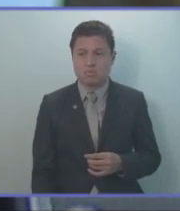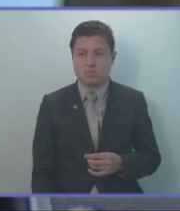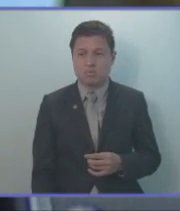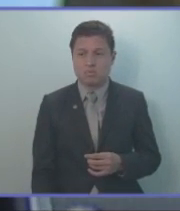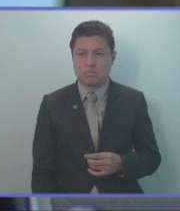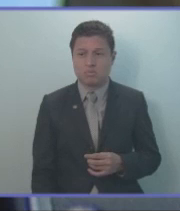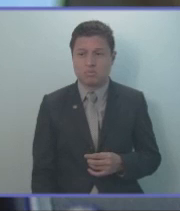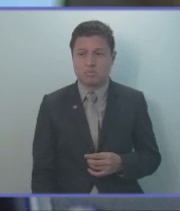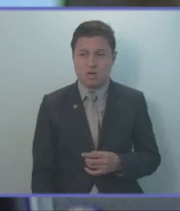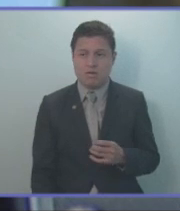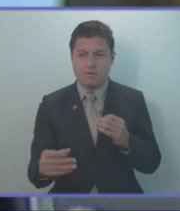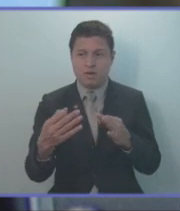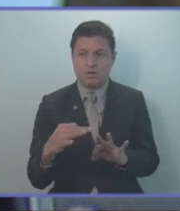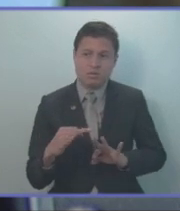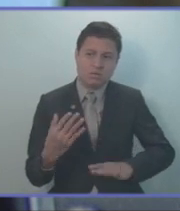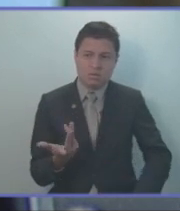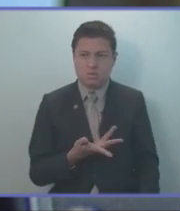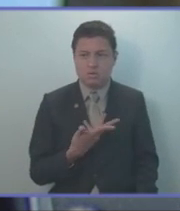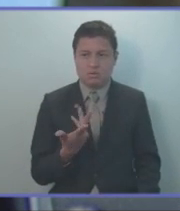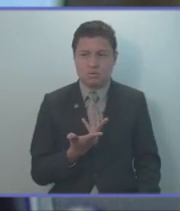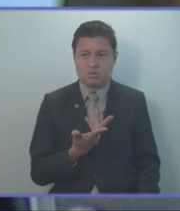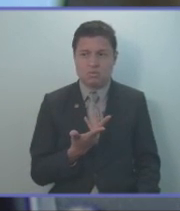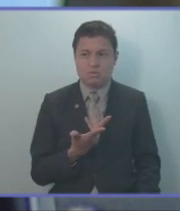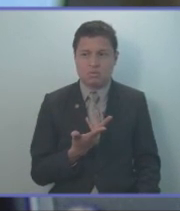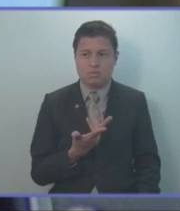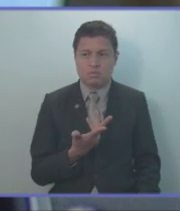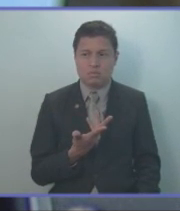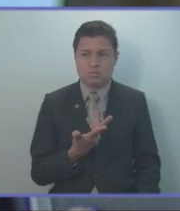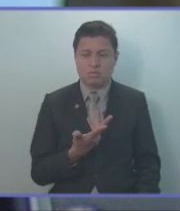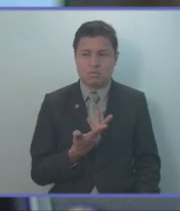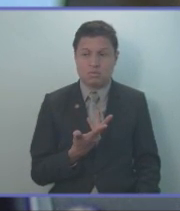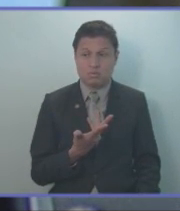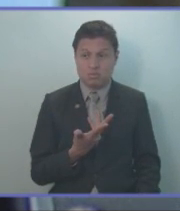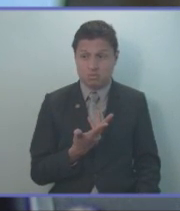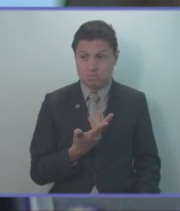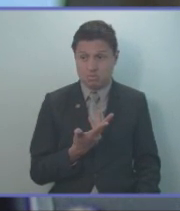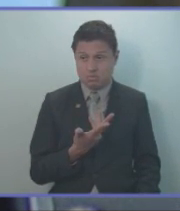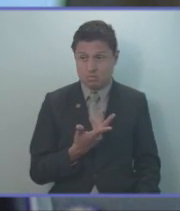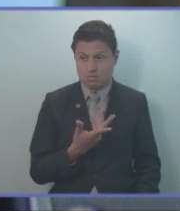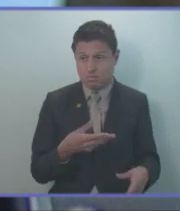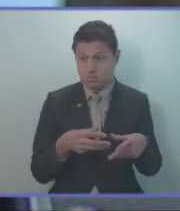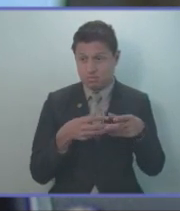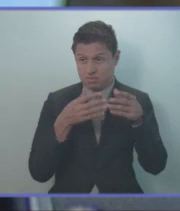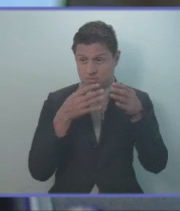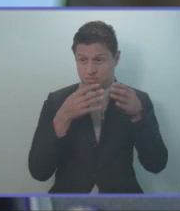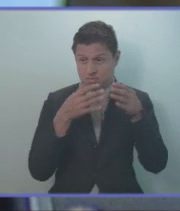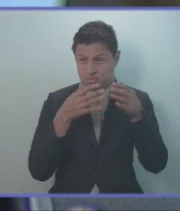migratoria integral. 10. Dictamen número